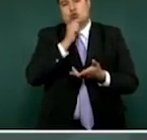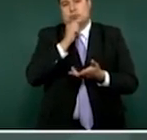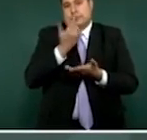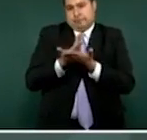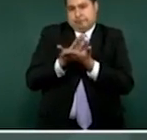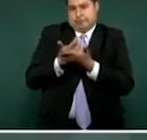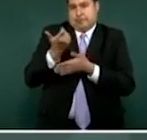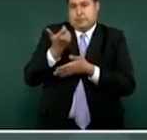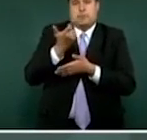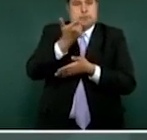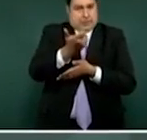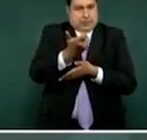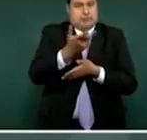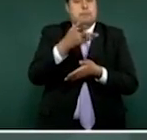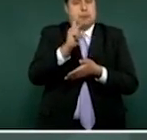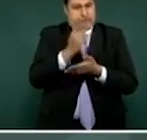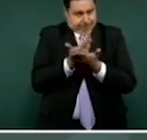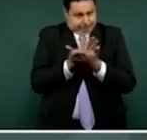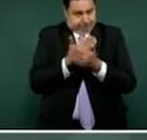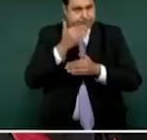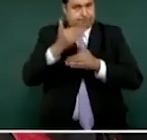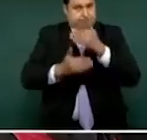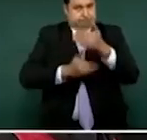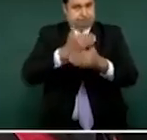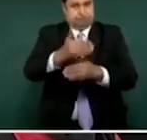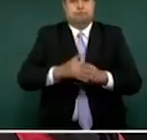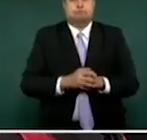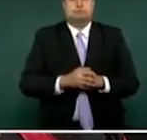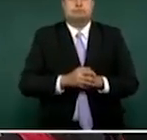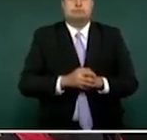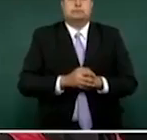pero va a ir avanzando. Muy bien.